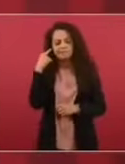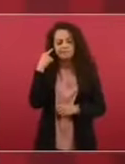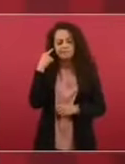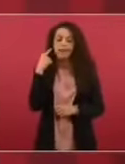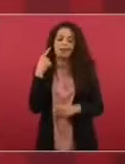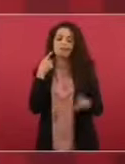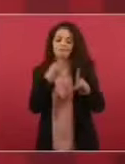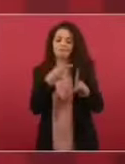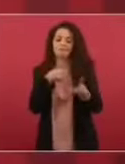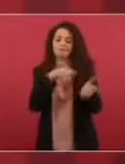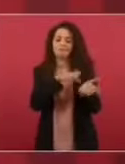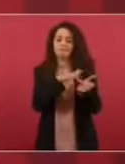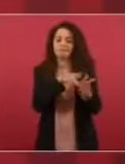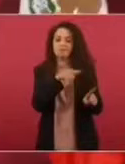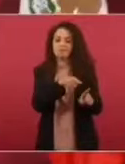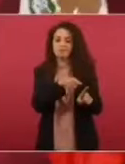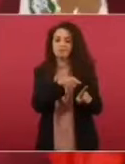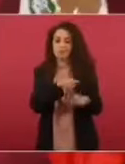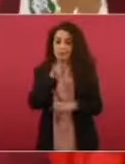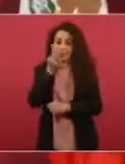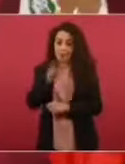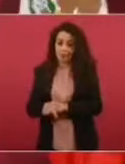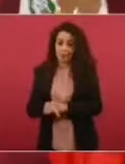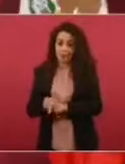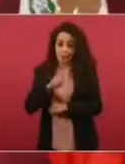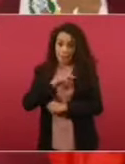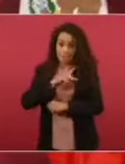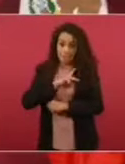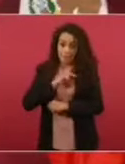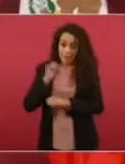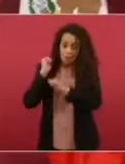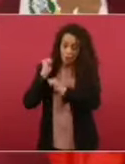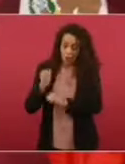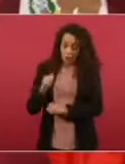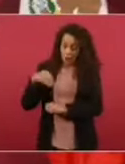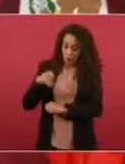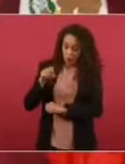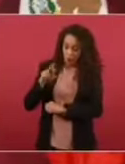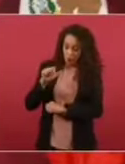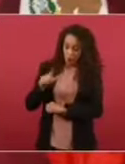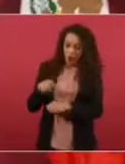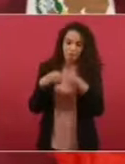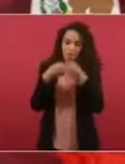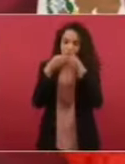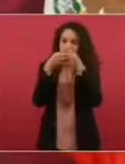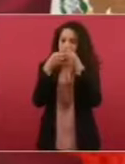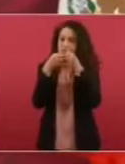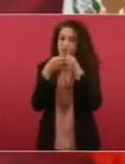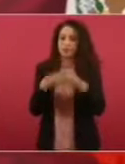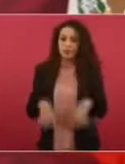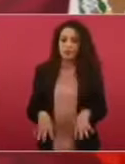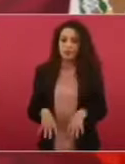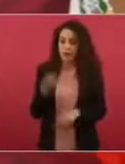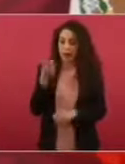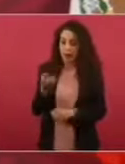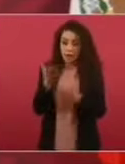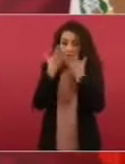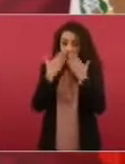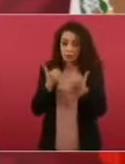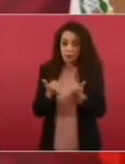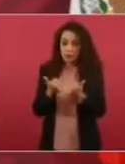pierdo autoridad moral. Y el que no tiene autoridad moral, no tiene autoridad